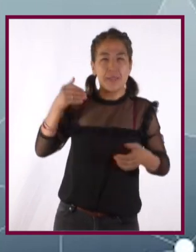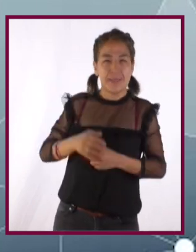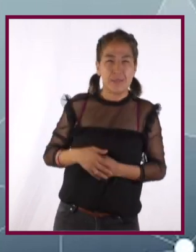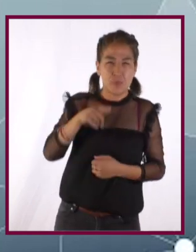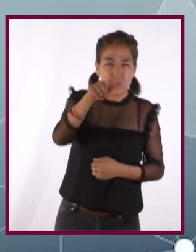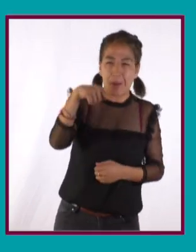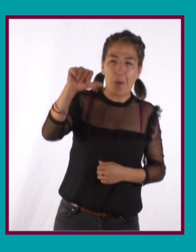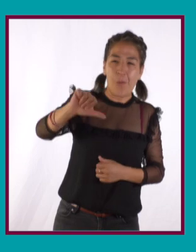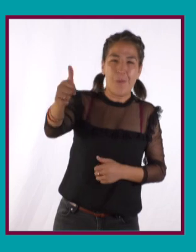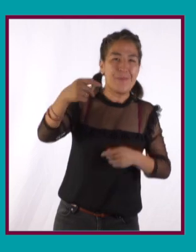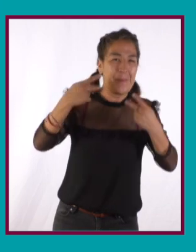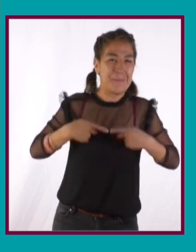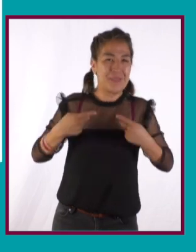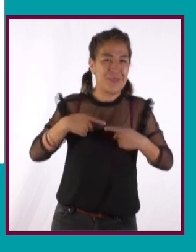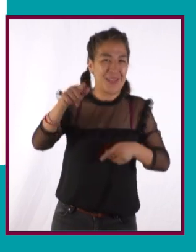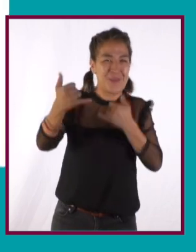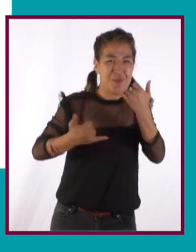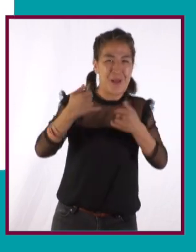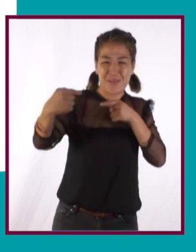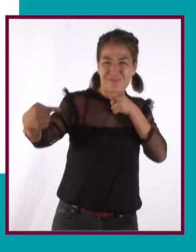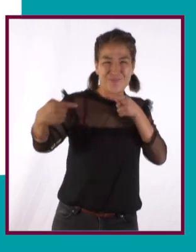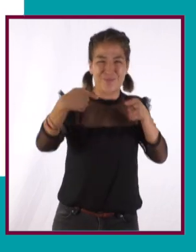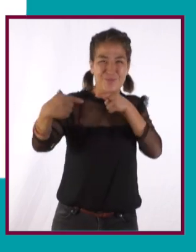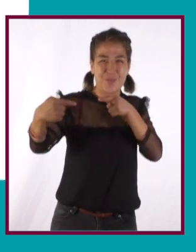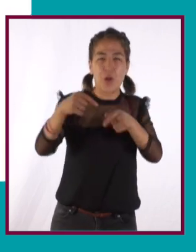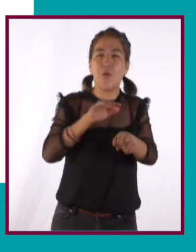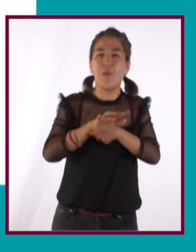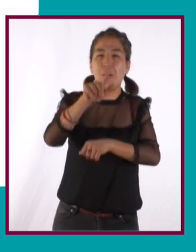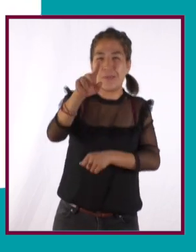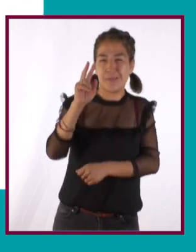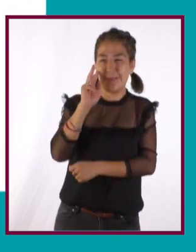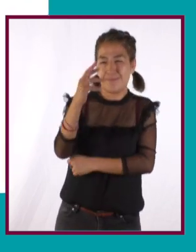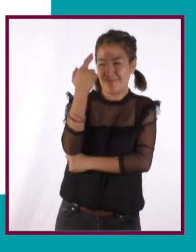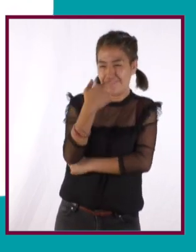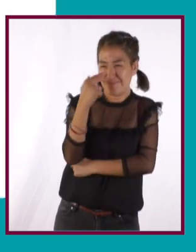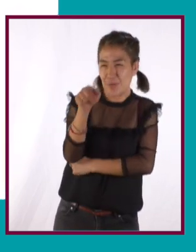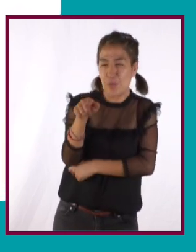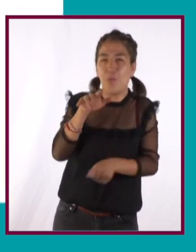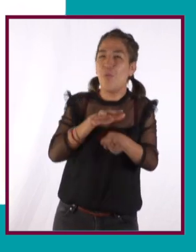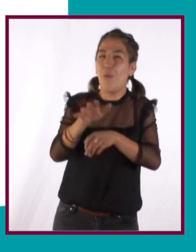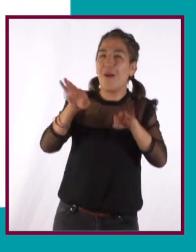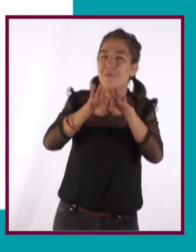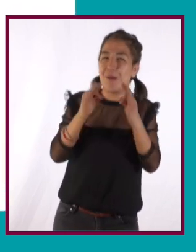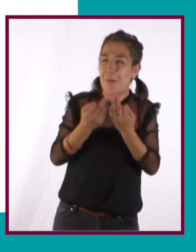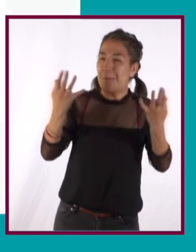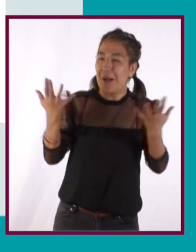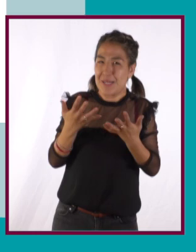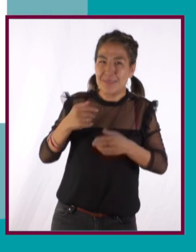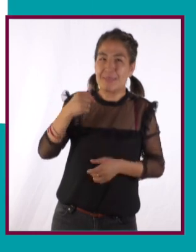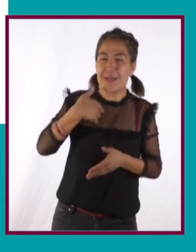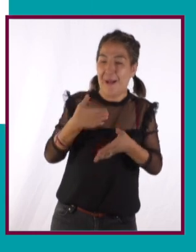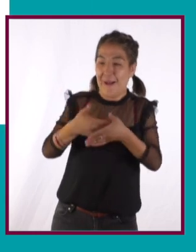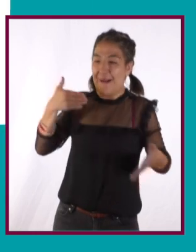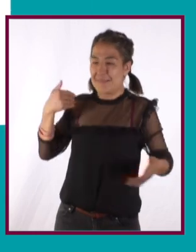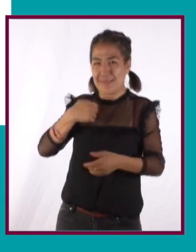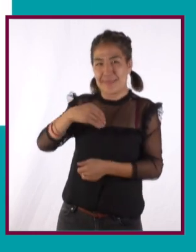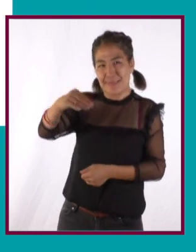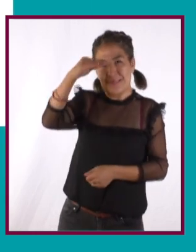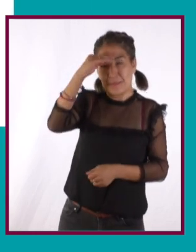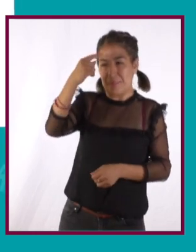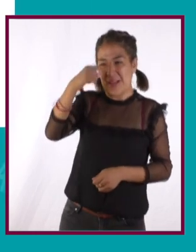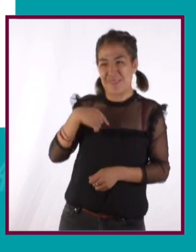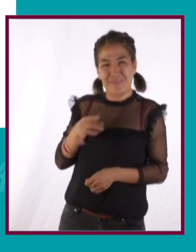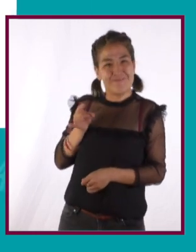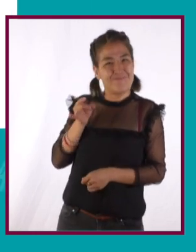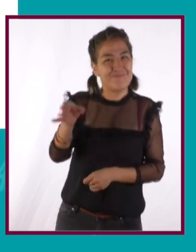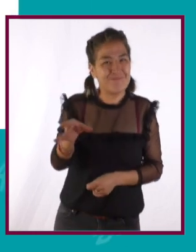el adversario. El juego tipo NIM siempre es de dos jugadores, entonces siempre es como tratar de anticiparse